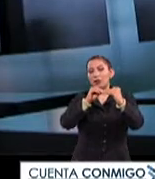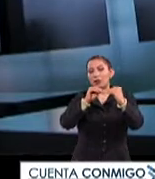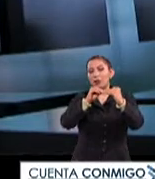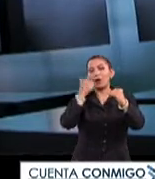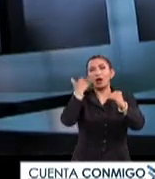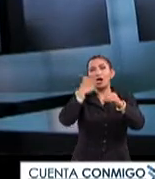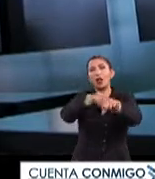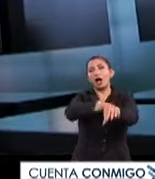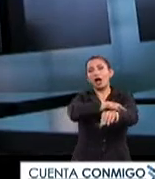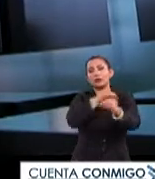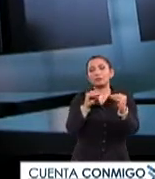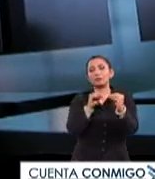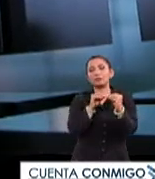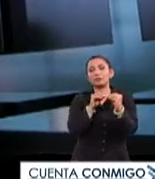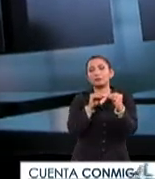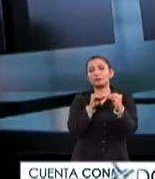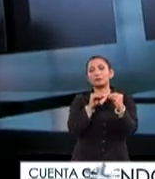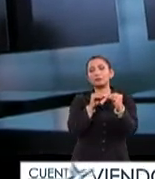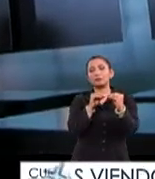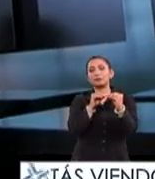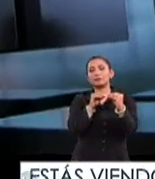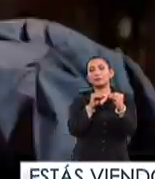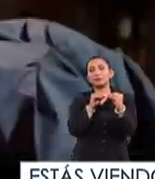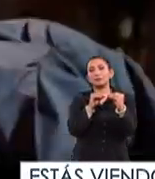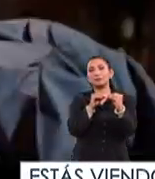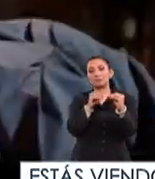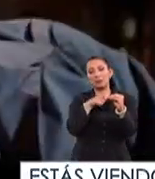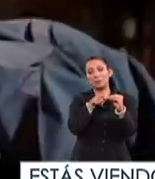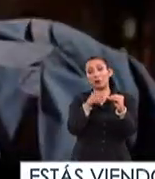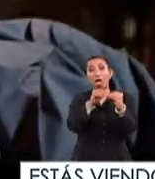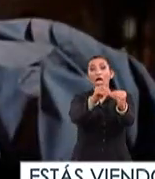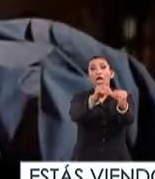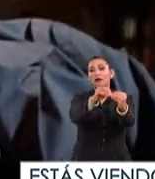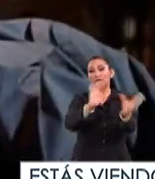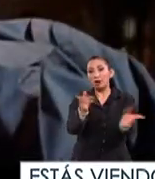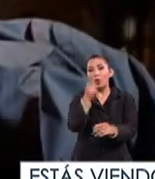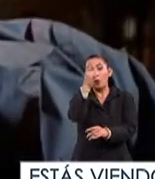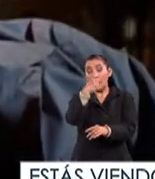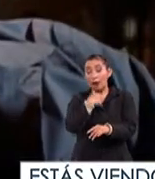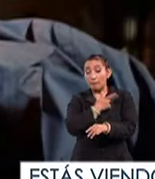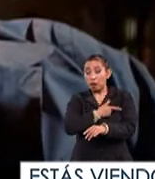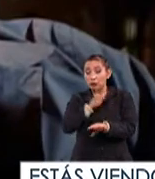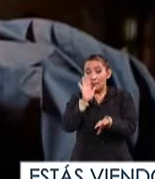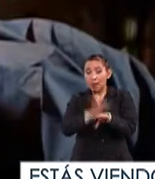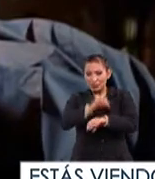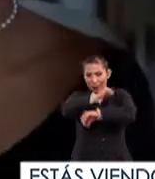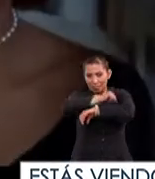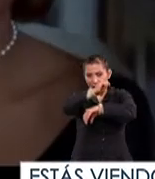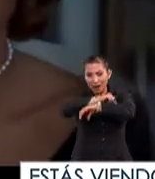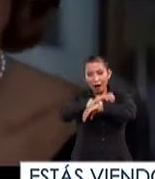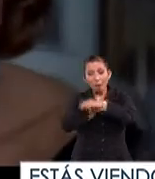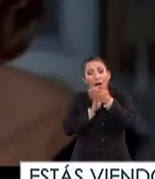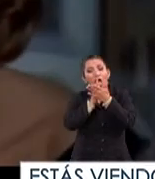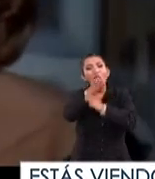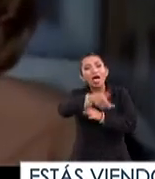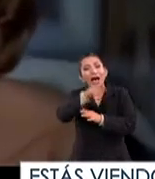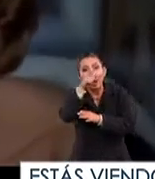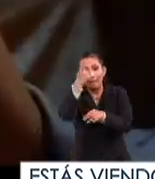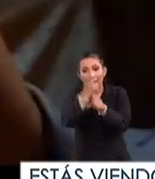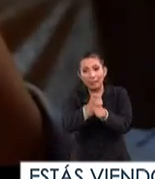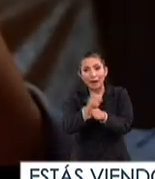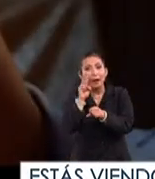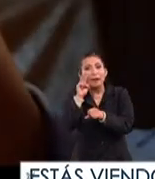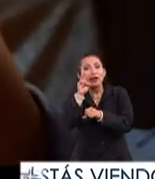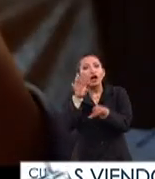permitía prolongar. Claro. Por supuesto, ¿no? Entonces, una de mis secuencias favoritas de Ventana Indiscreta es justo la primera, en